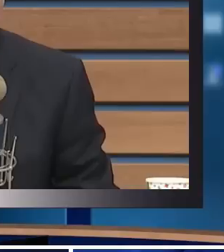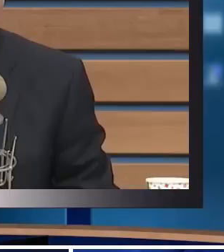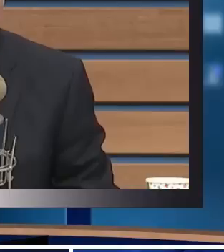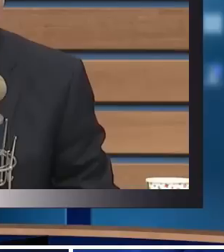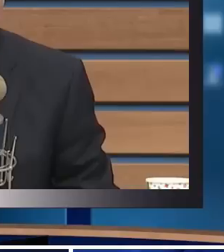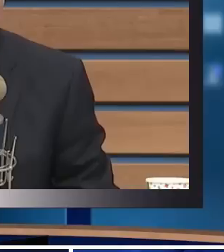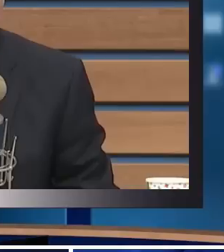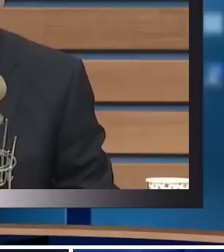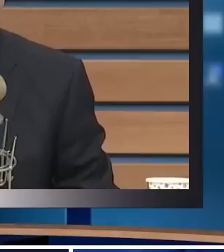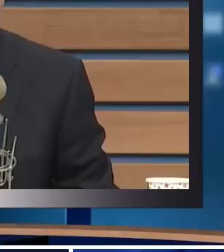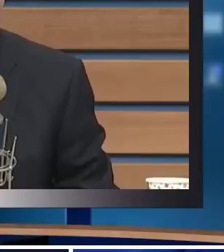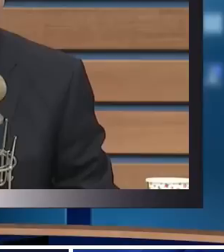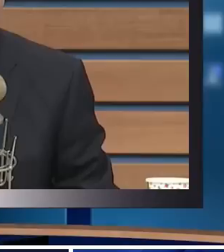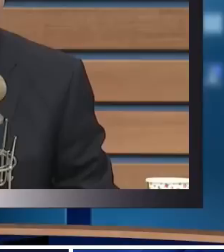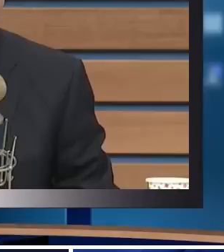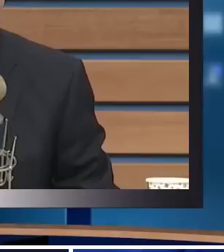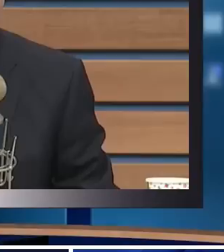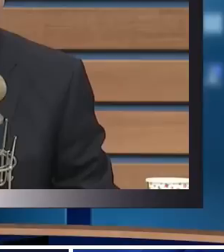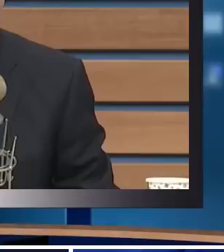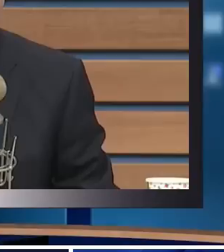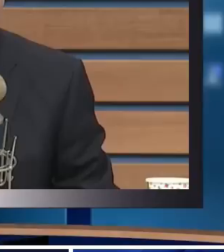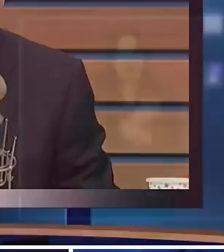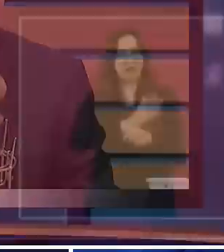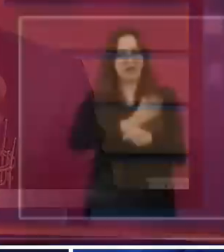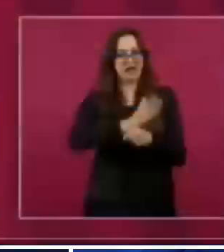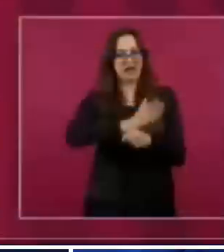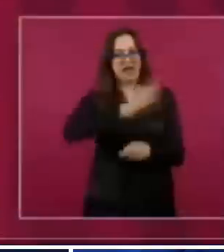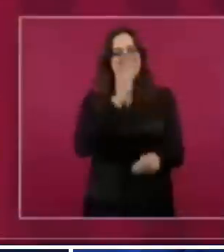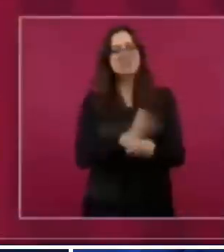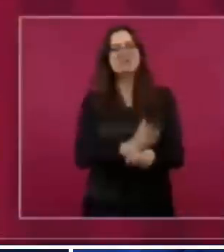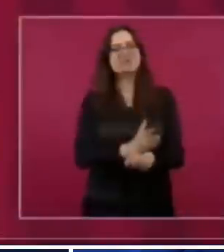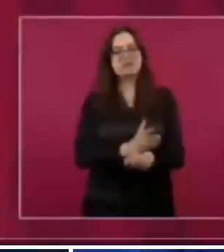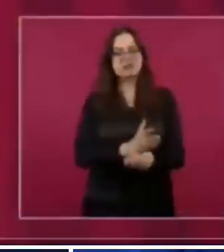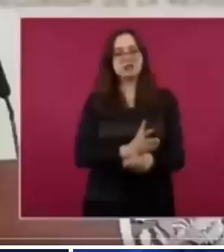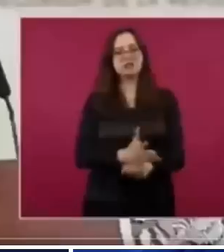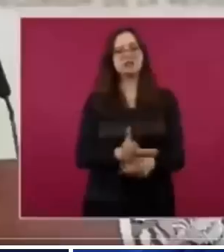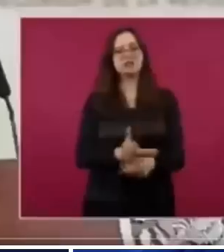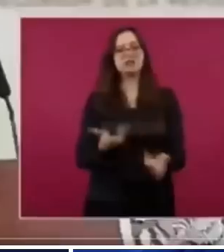diga esto, la verdad es que sí me sorprende. Vamos a escucharlo.